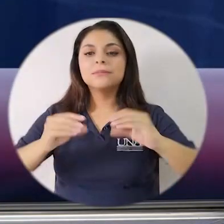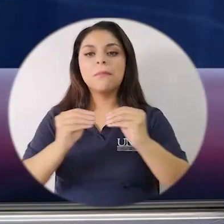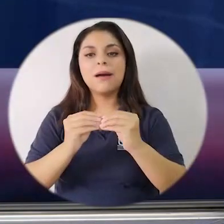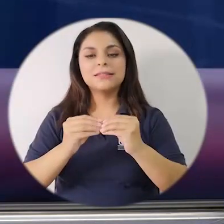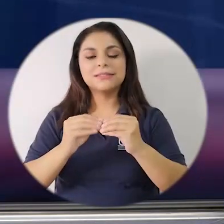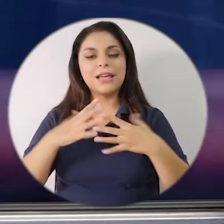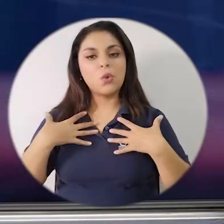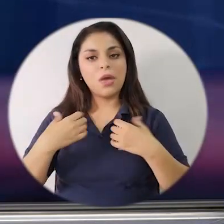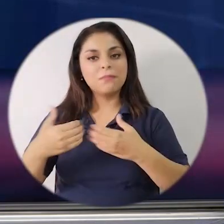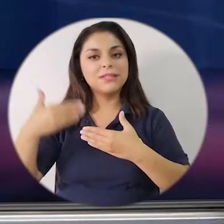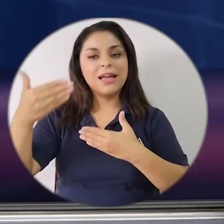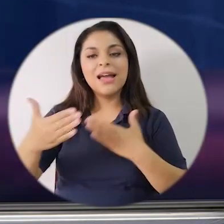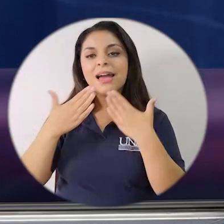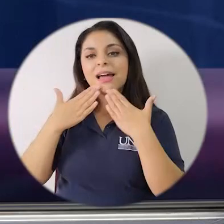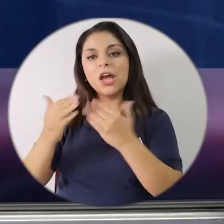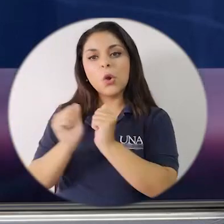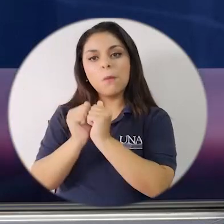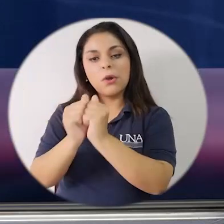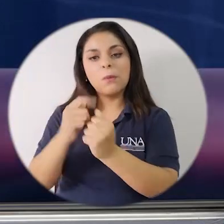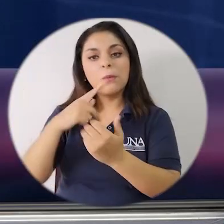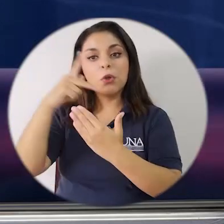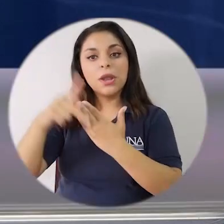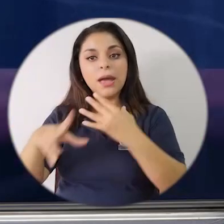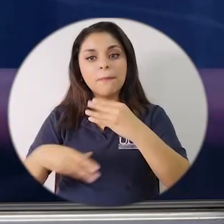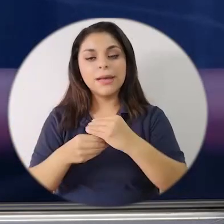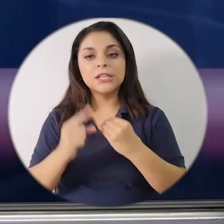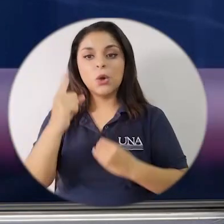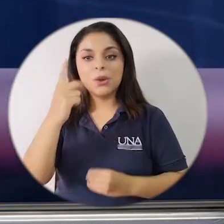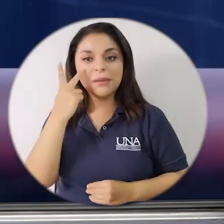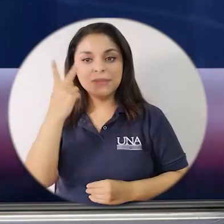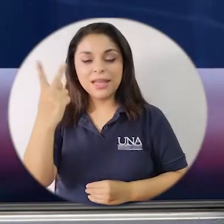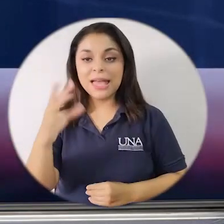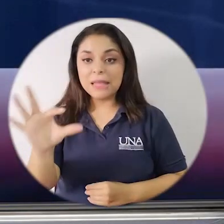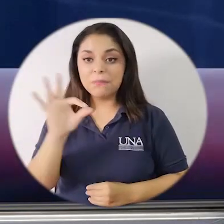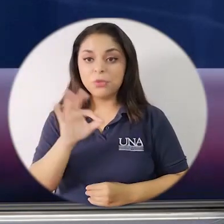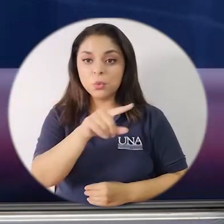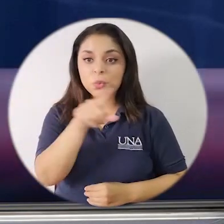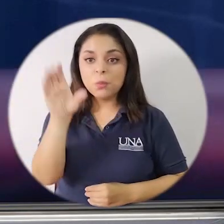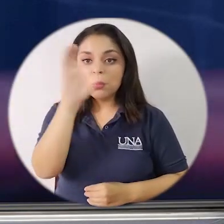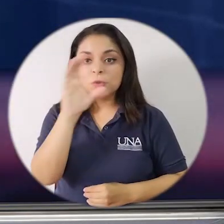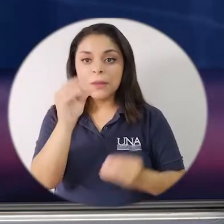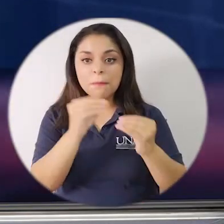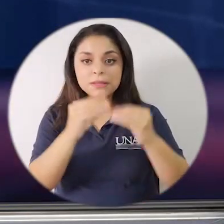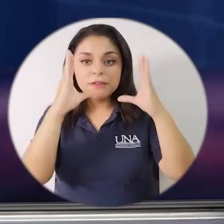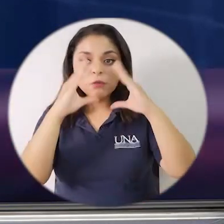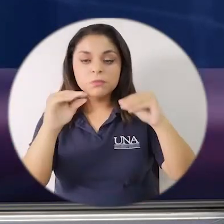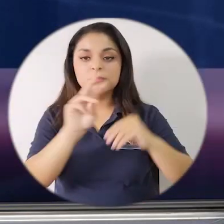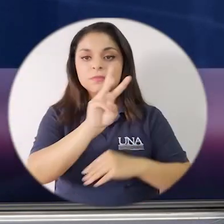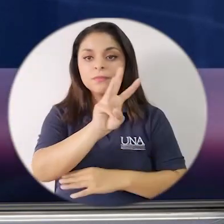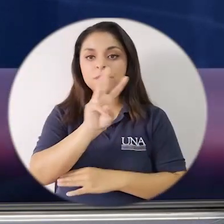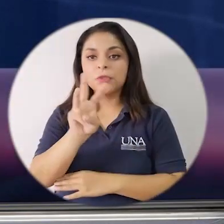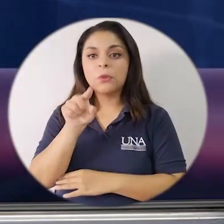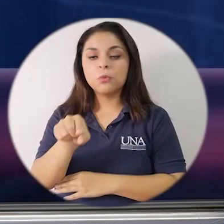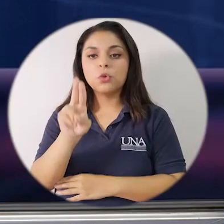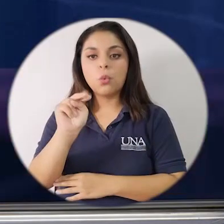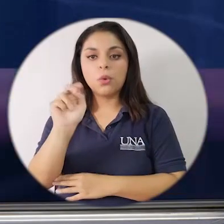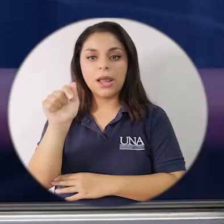en comunidades más saludables más adelante. Muchas gracias por acompañarnos en una edición más de Una Mirada. Le invito a buscar más información